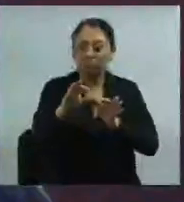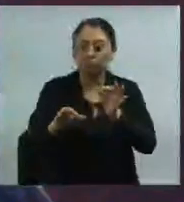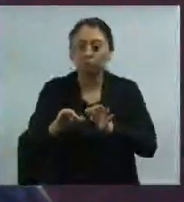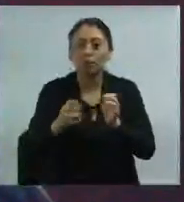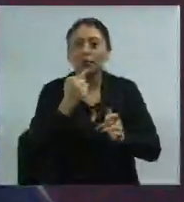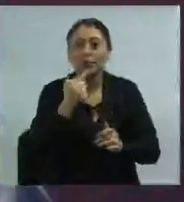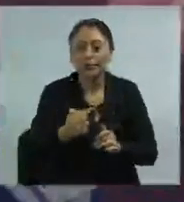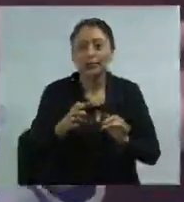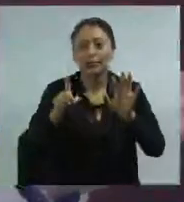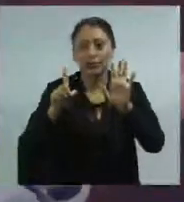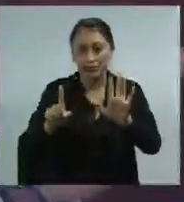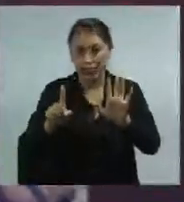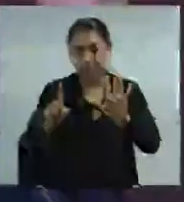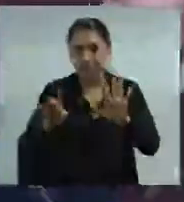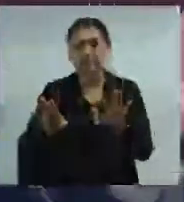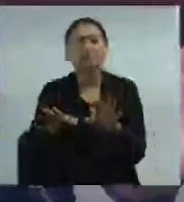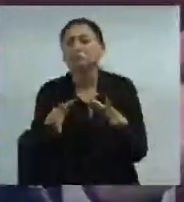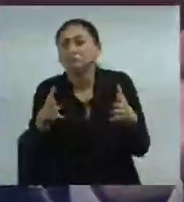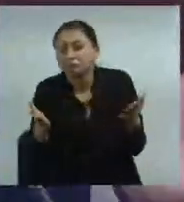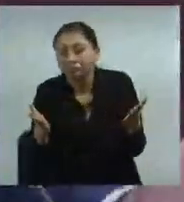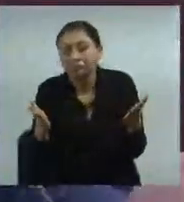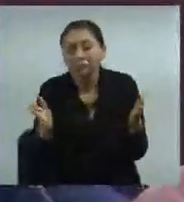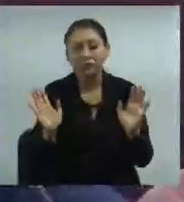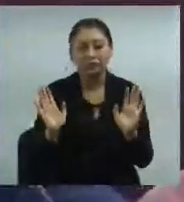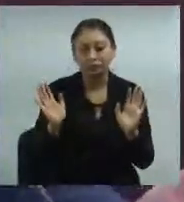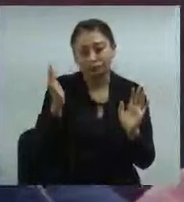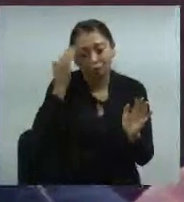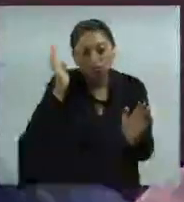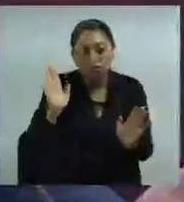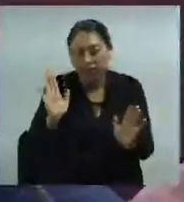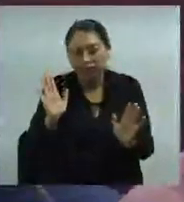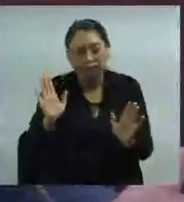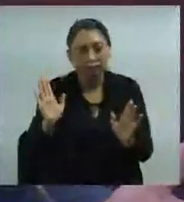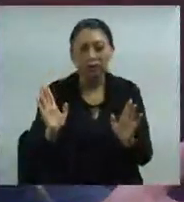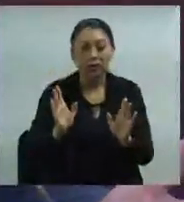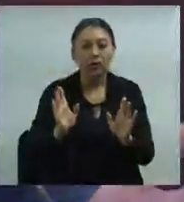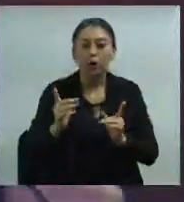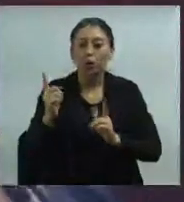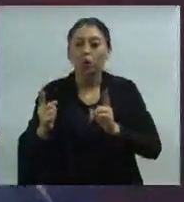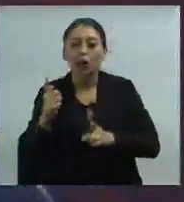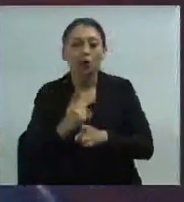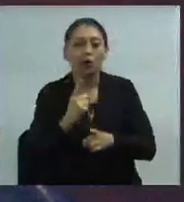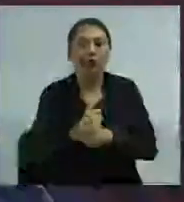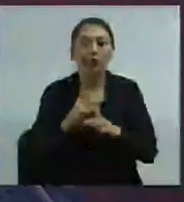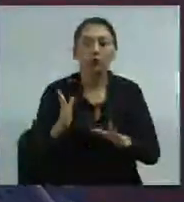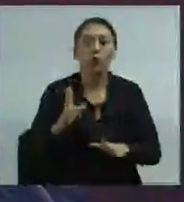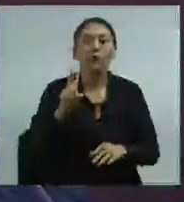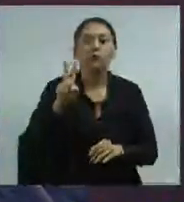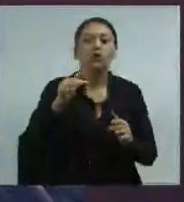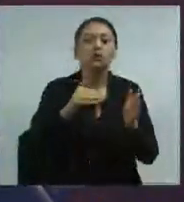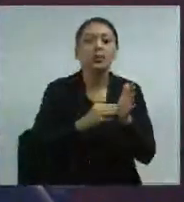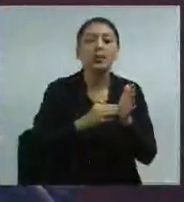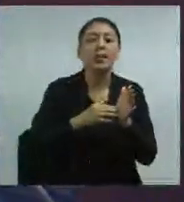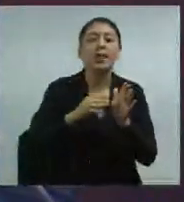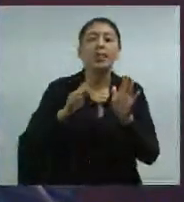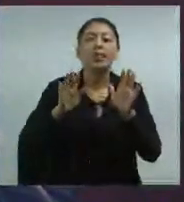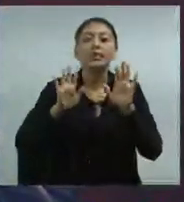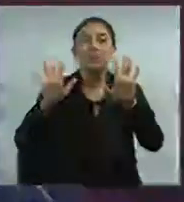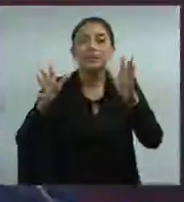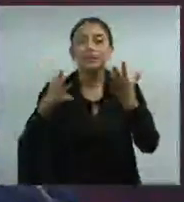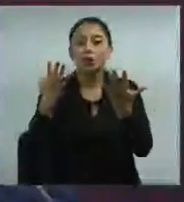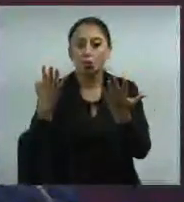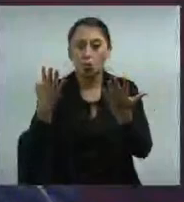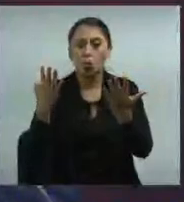6. ¿Qué prevalece? No lo sé. En alguna ocasión, en el año 2019, nosotros hicimos